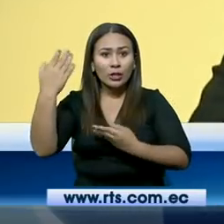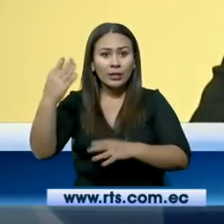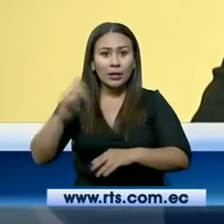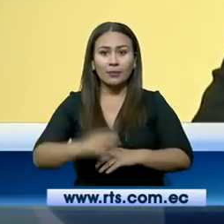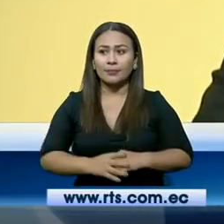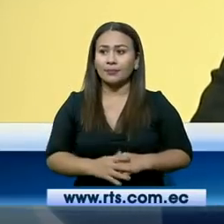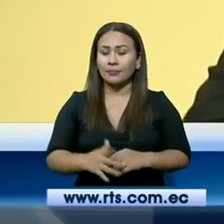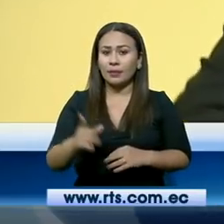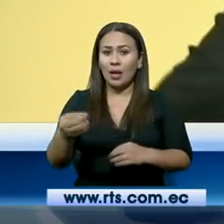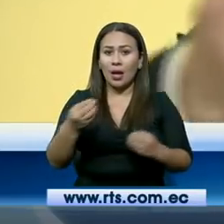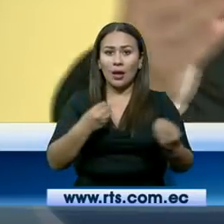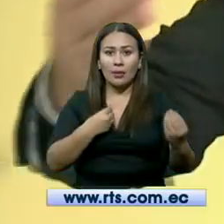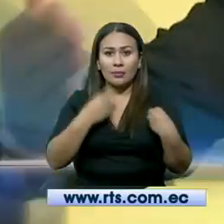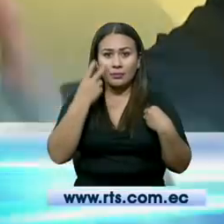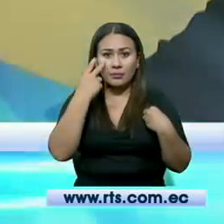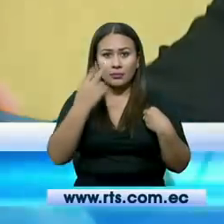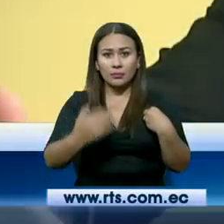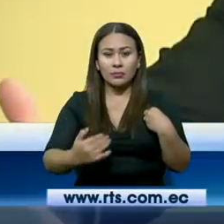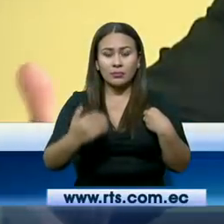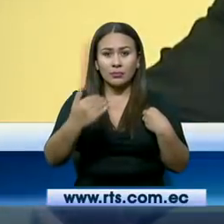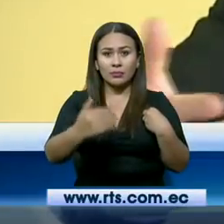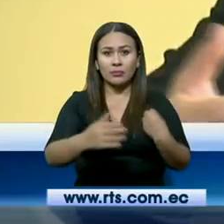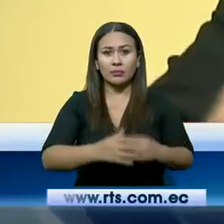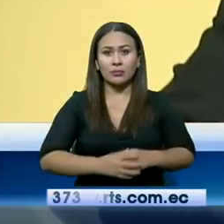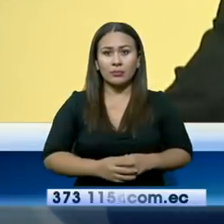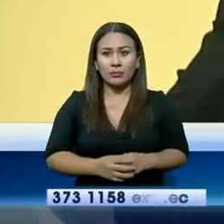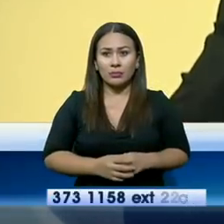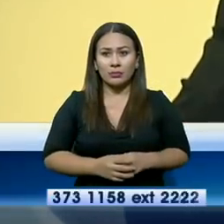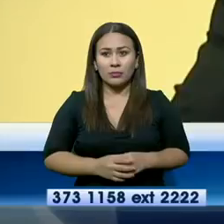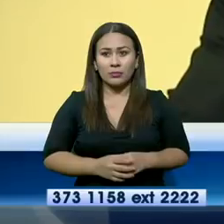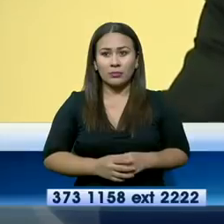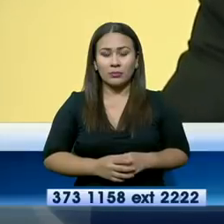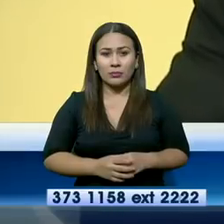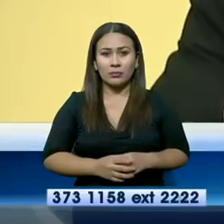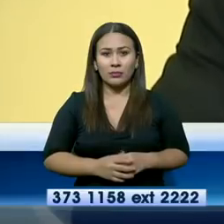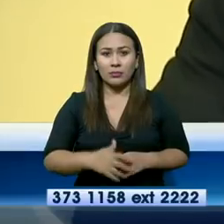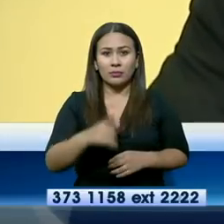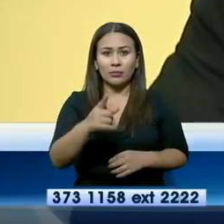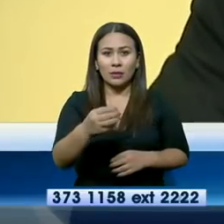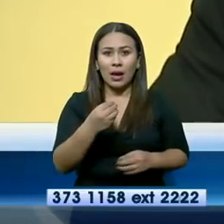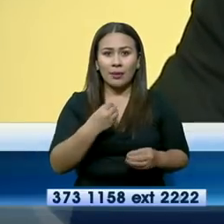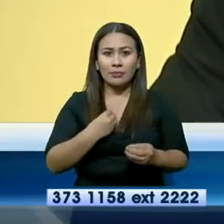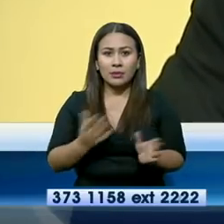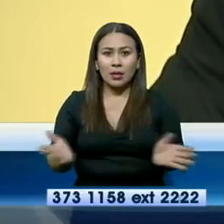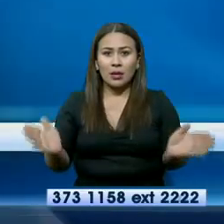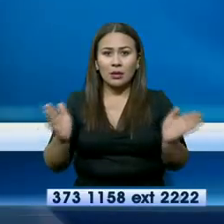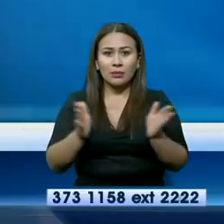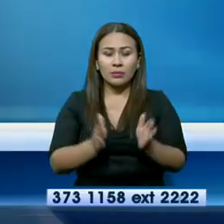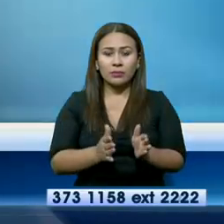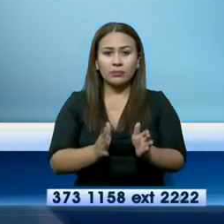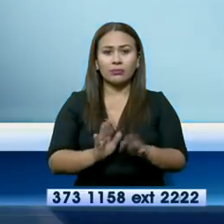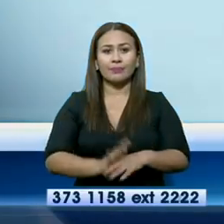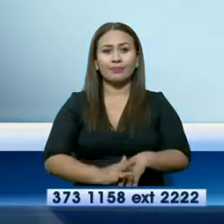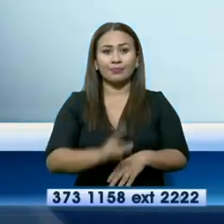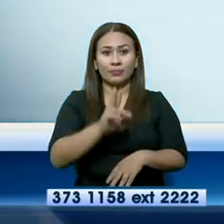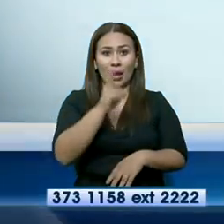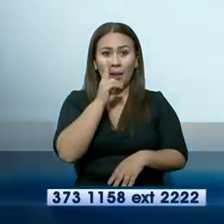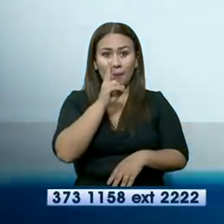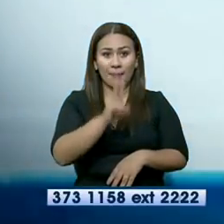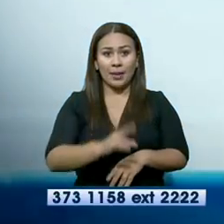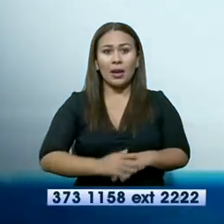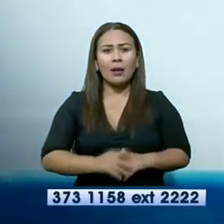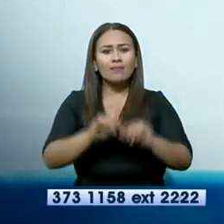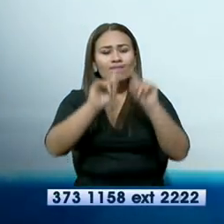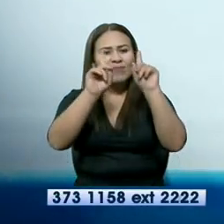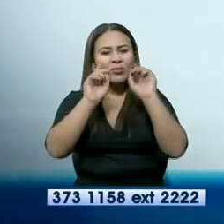un periodo esté una persona, el periodo siguiente esté otra, es un concepto básico y elemental de la democracia. Análisis efectuado tras la pregunta